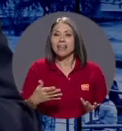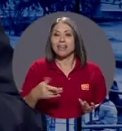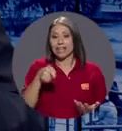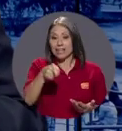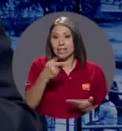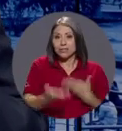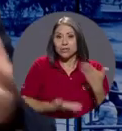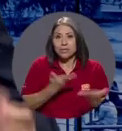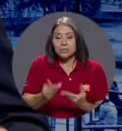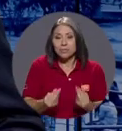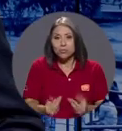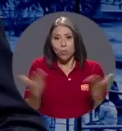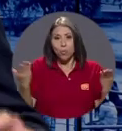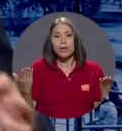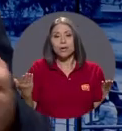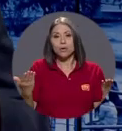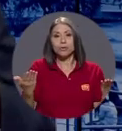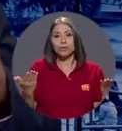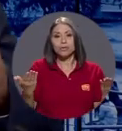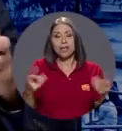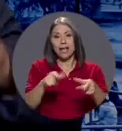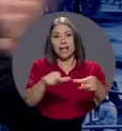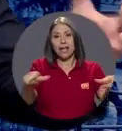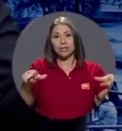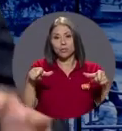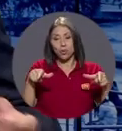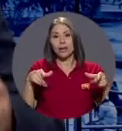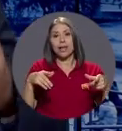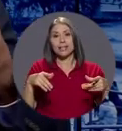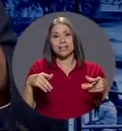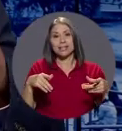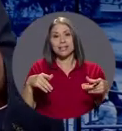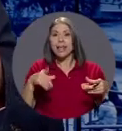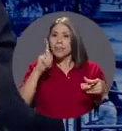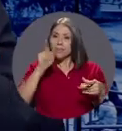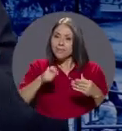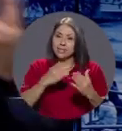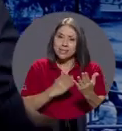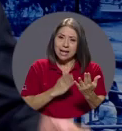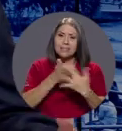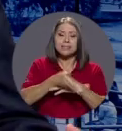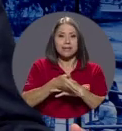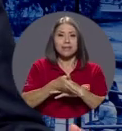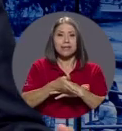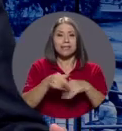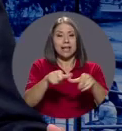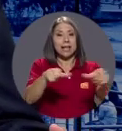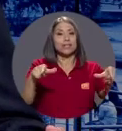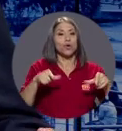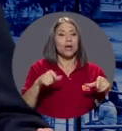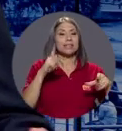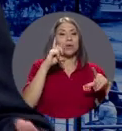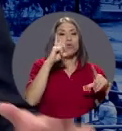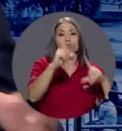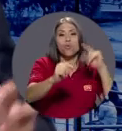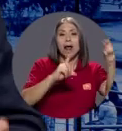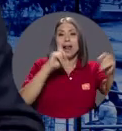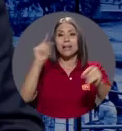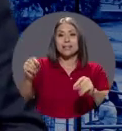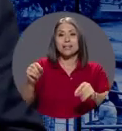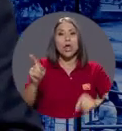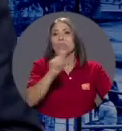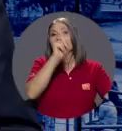necesidad de que esos servicios públicos en las zonas tienen que ser accesibles en las zonas rurales,